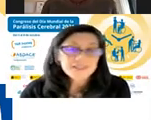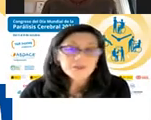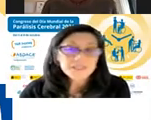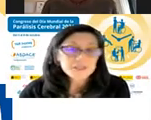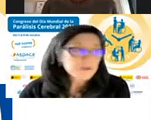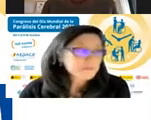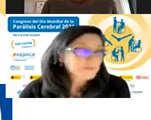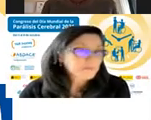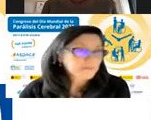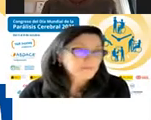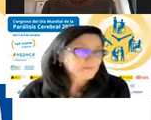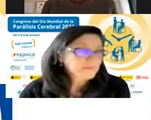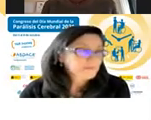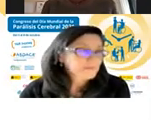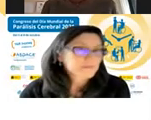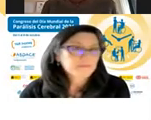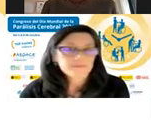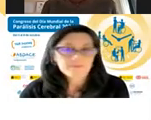Y dicho esto,